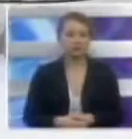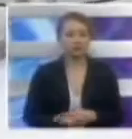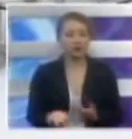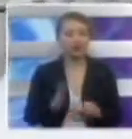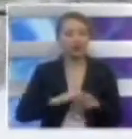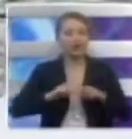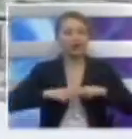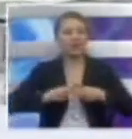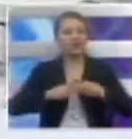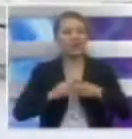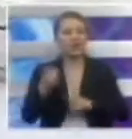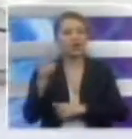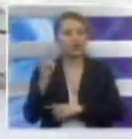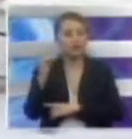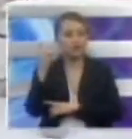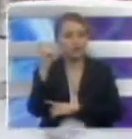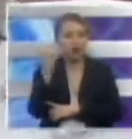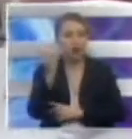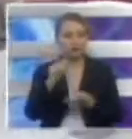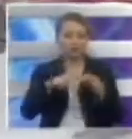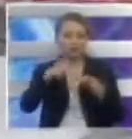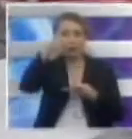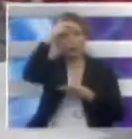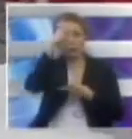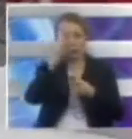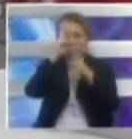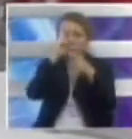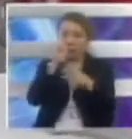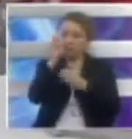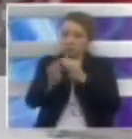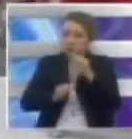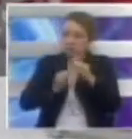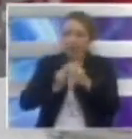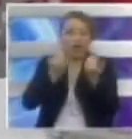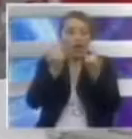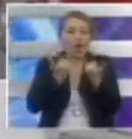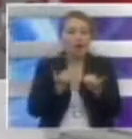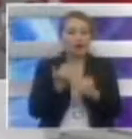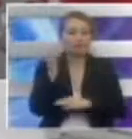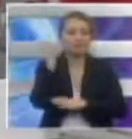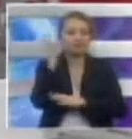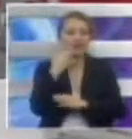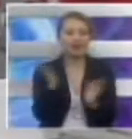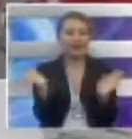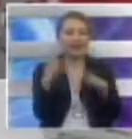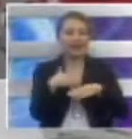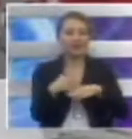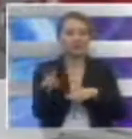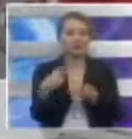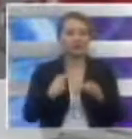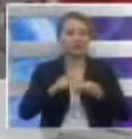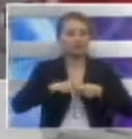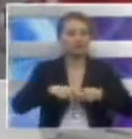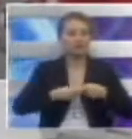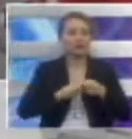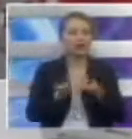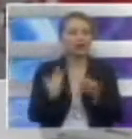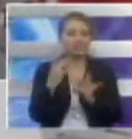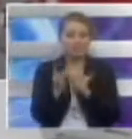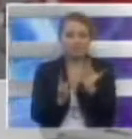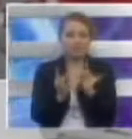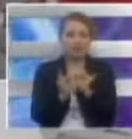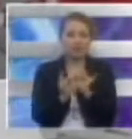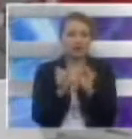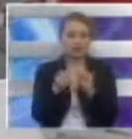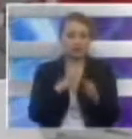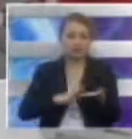Técnicas de tejido boliviano y peruano son reconocidas alrededor del mundo y hoy se dictará un curso gratuito sobre esta artesanía que ha sido perfeccionada al